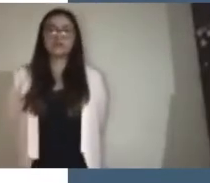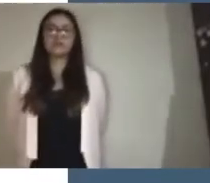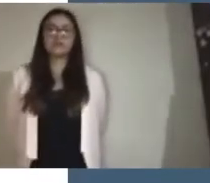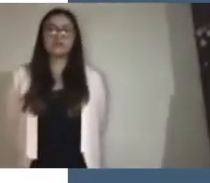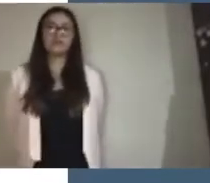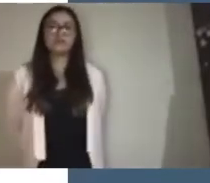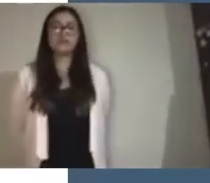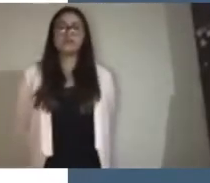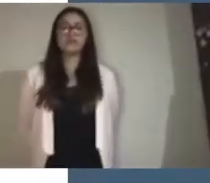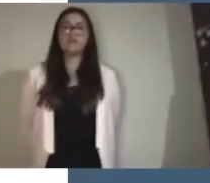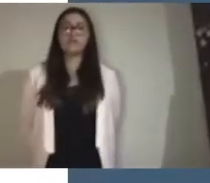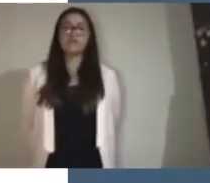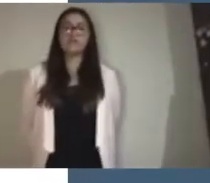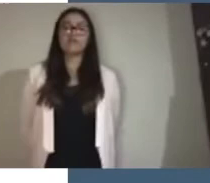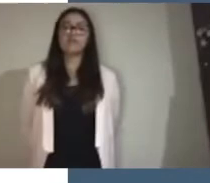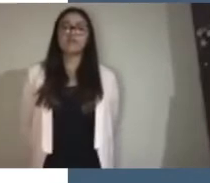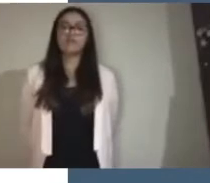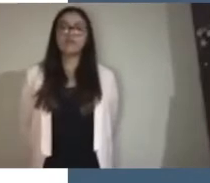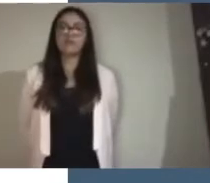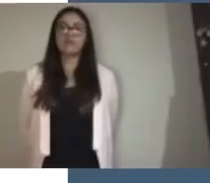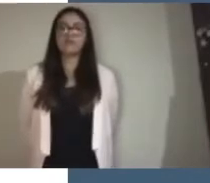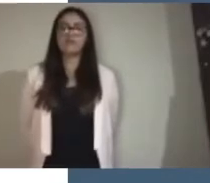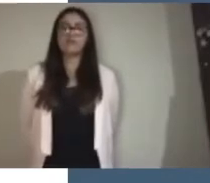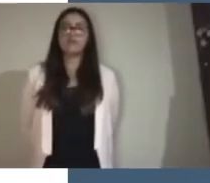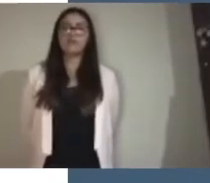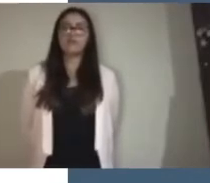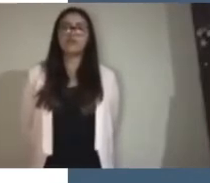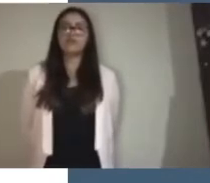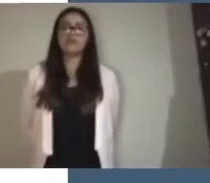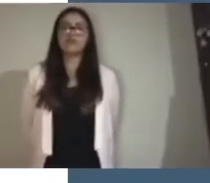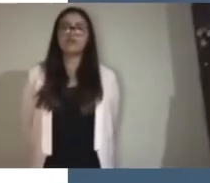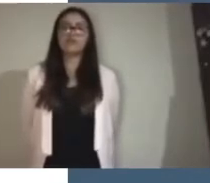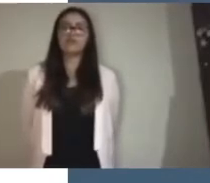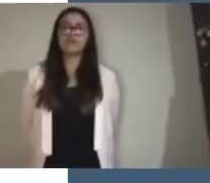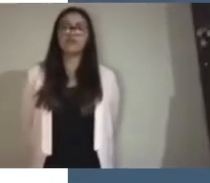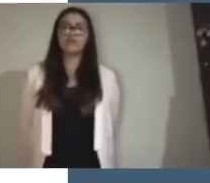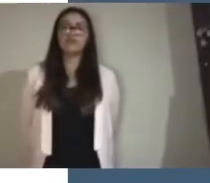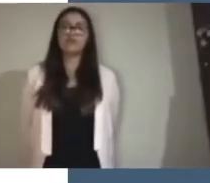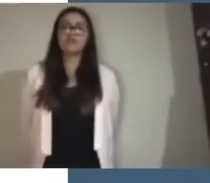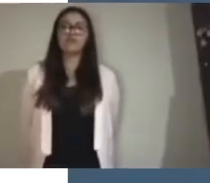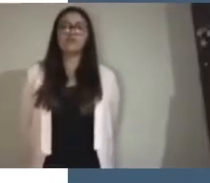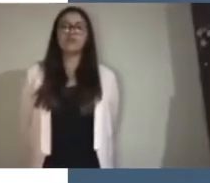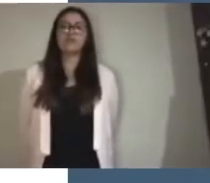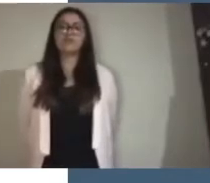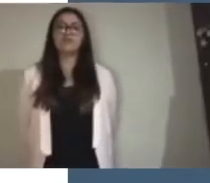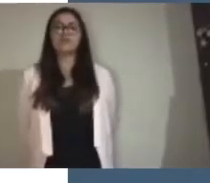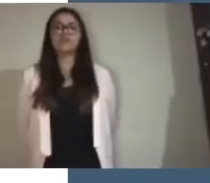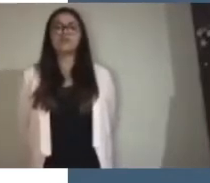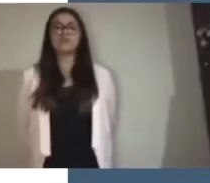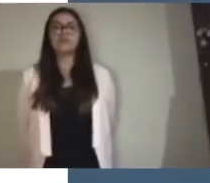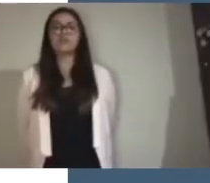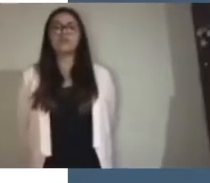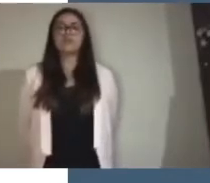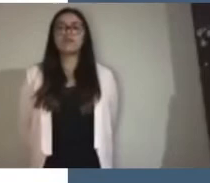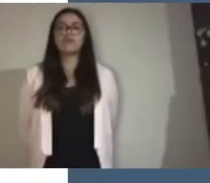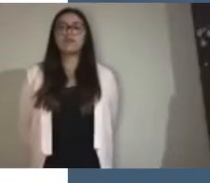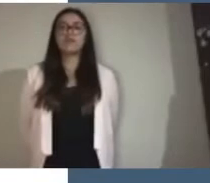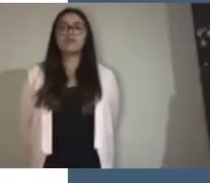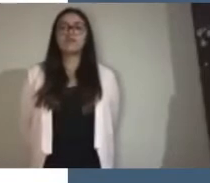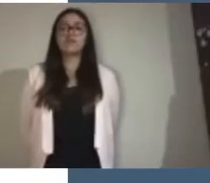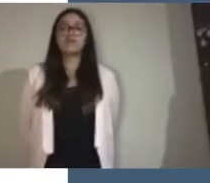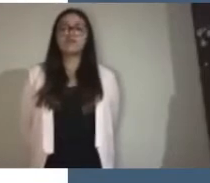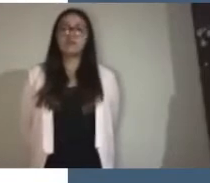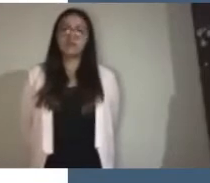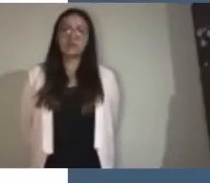y estos registros se basan en historias clínicas, es decir, las historias clínicas hechas por los médicos, y como son hechas por médicos,